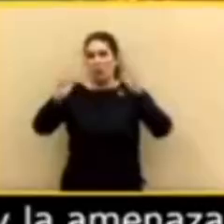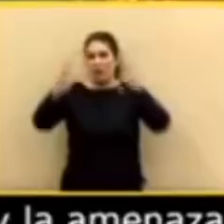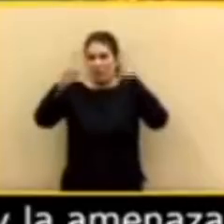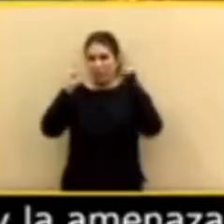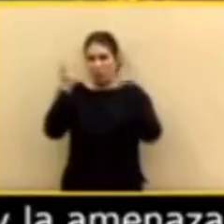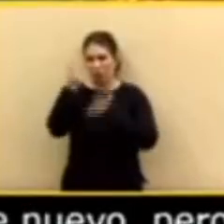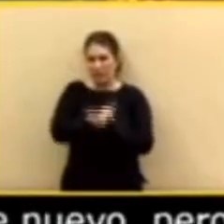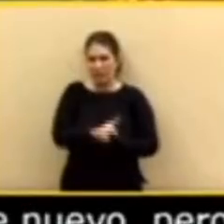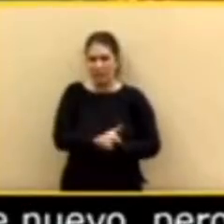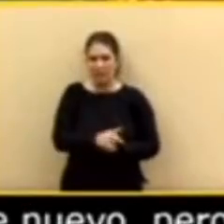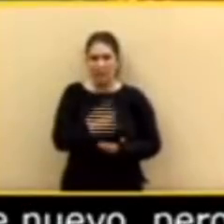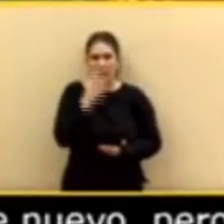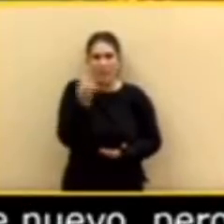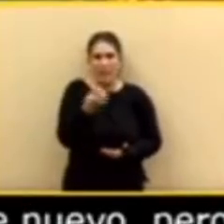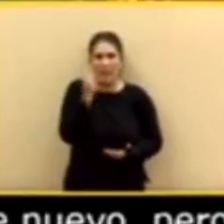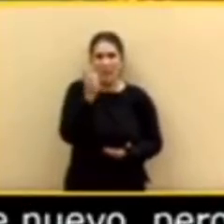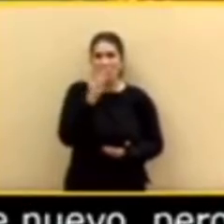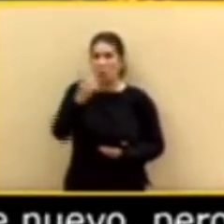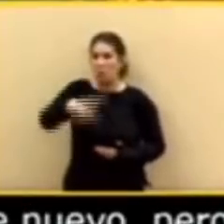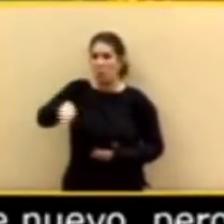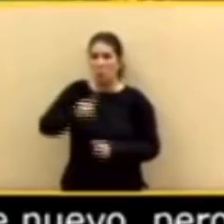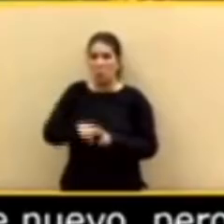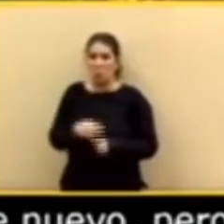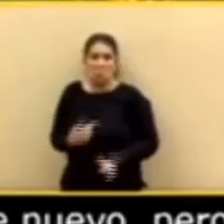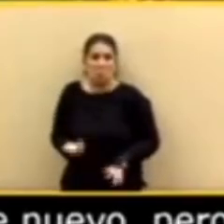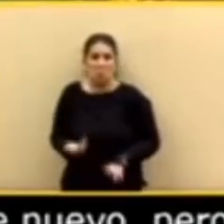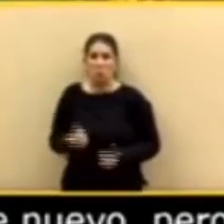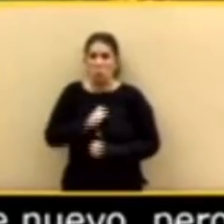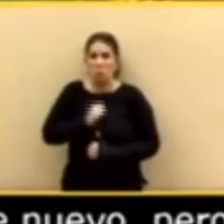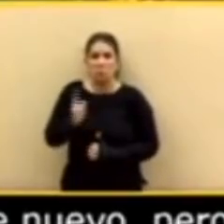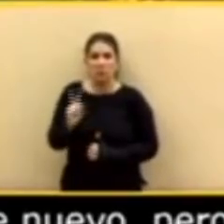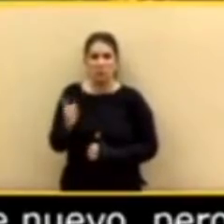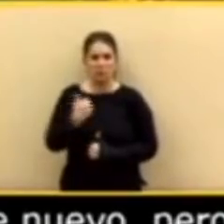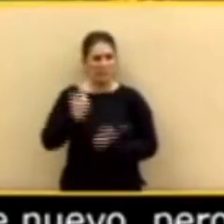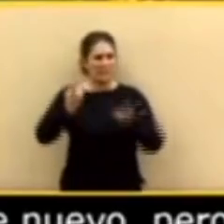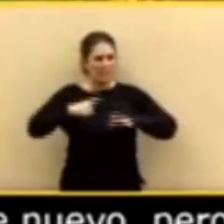un astuto sociólogo electoral para entender esto.